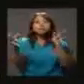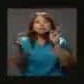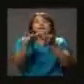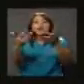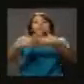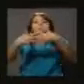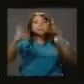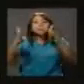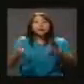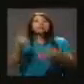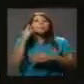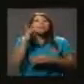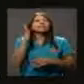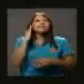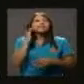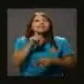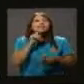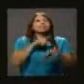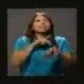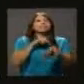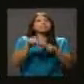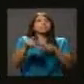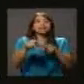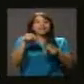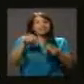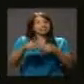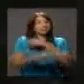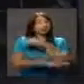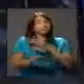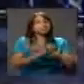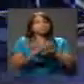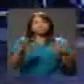la demanda laboral, este país va a colapsar. Muchas gracias.